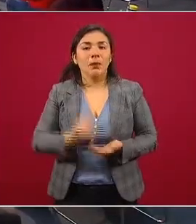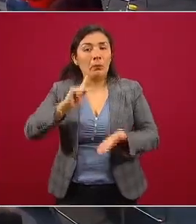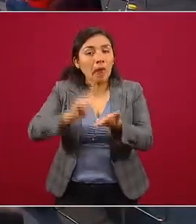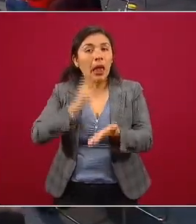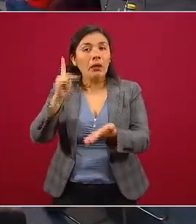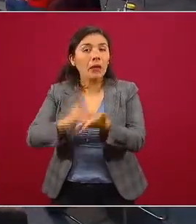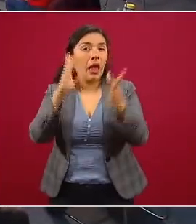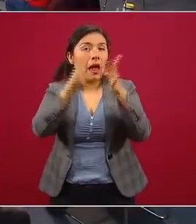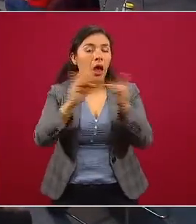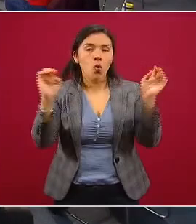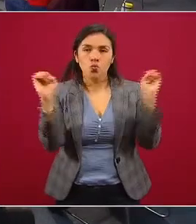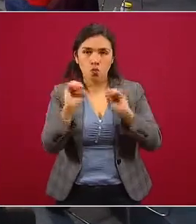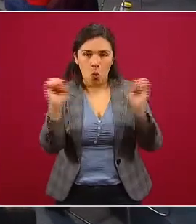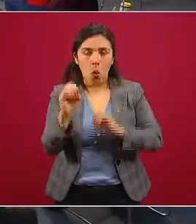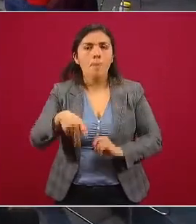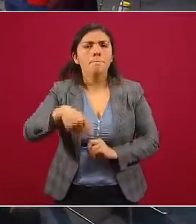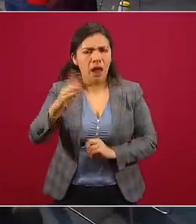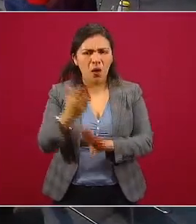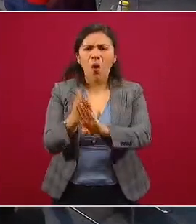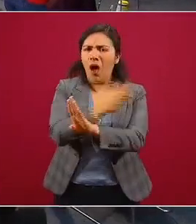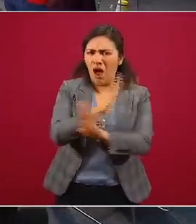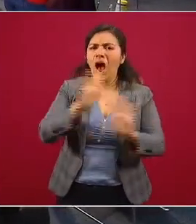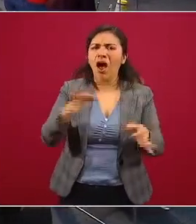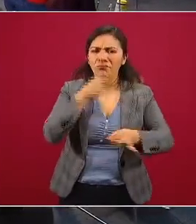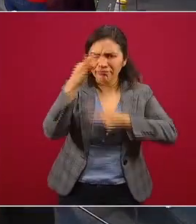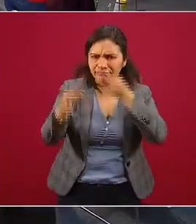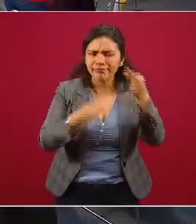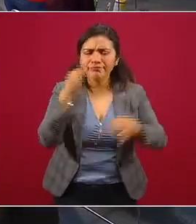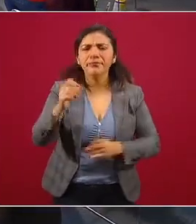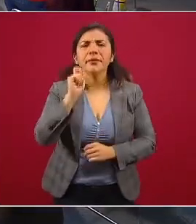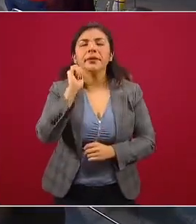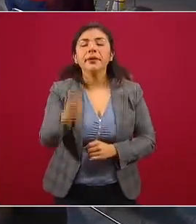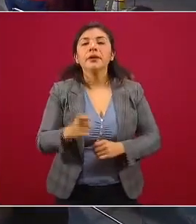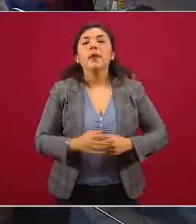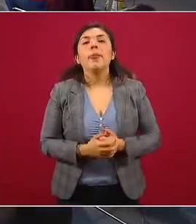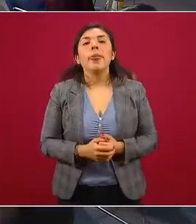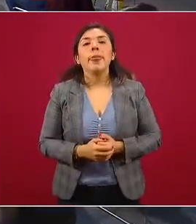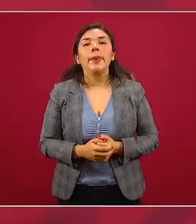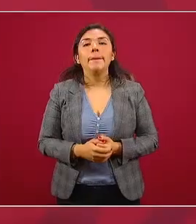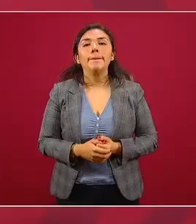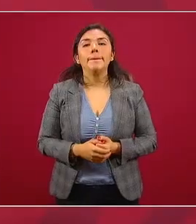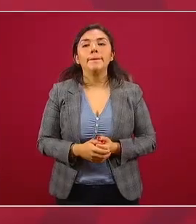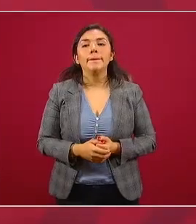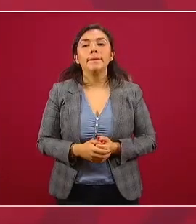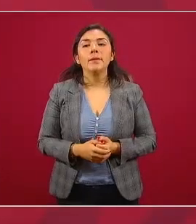repetido, pero se informó de que